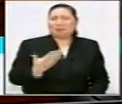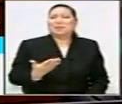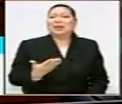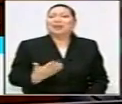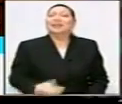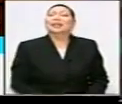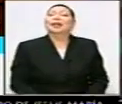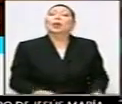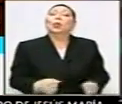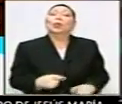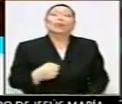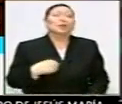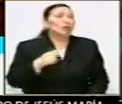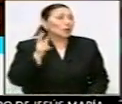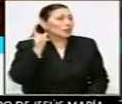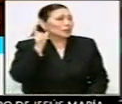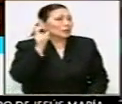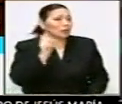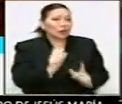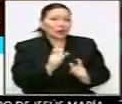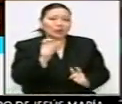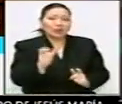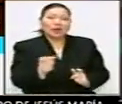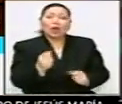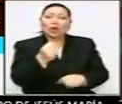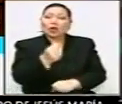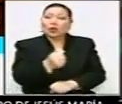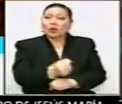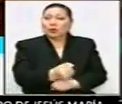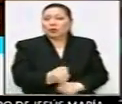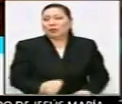atención cuando escucho congresistas que hablan contra